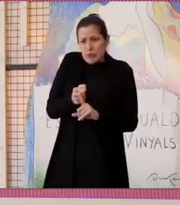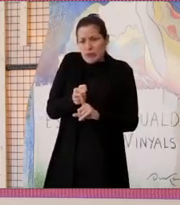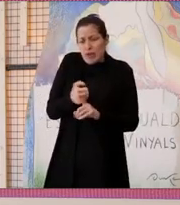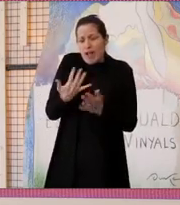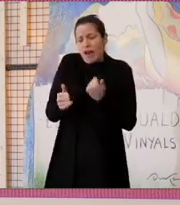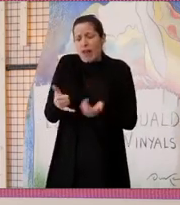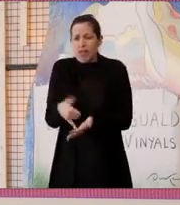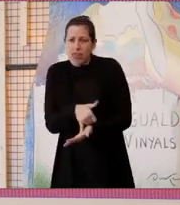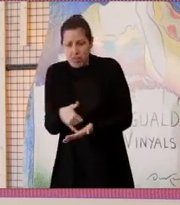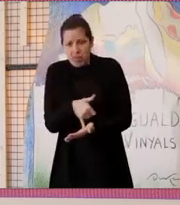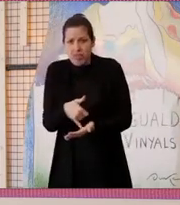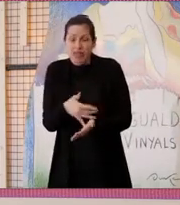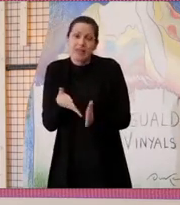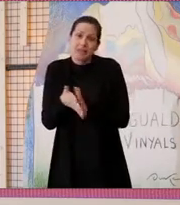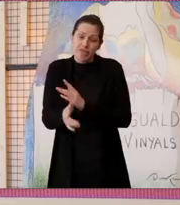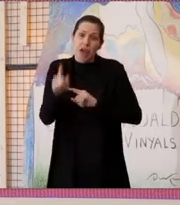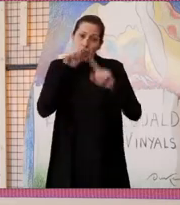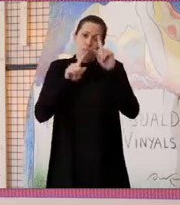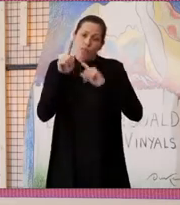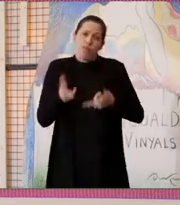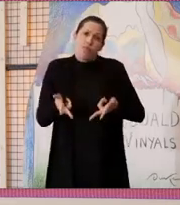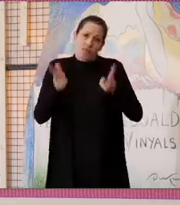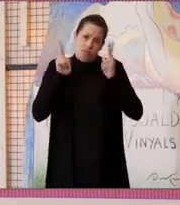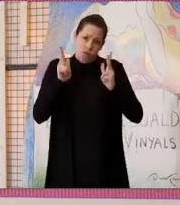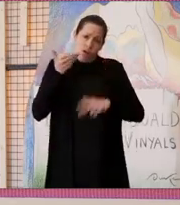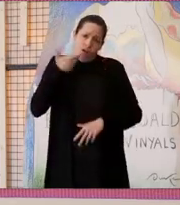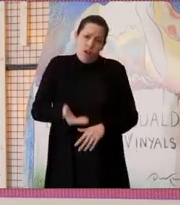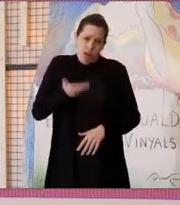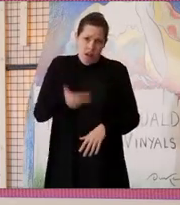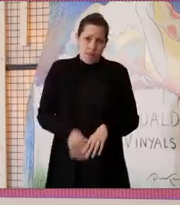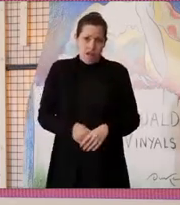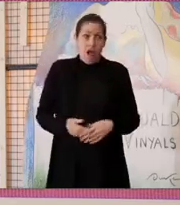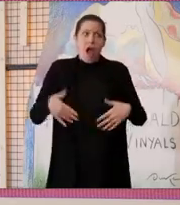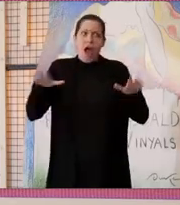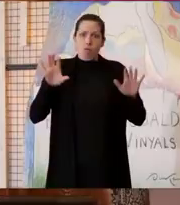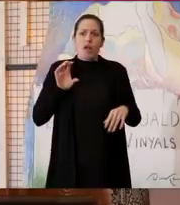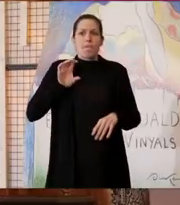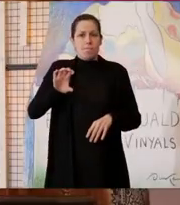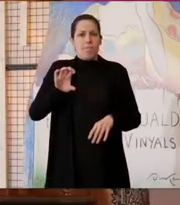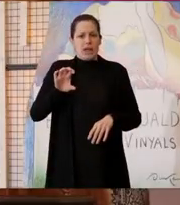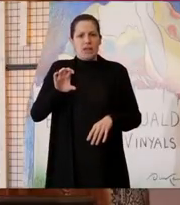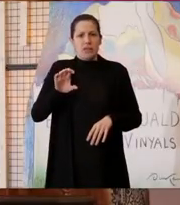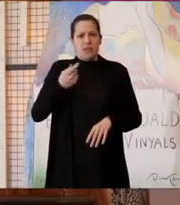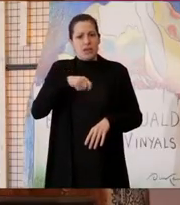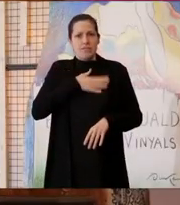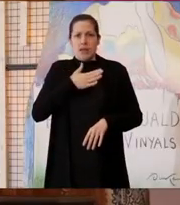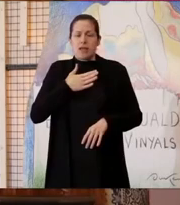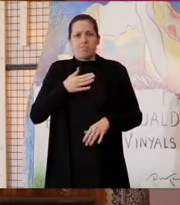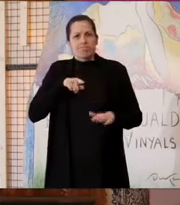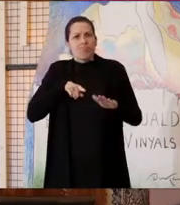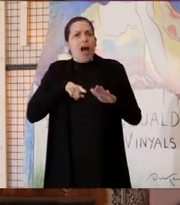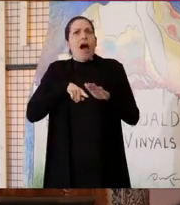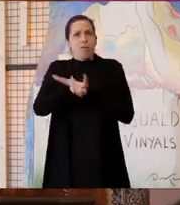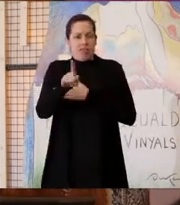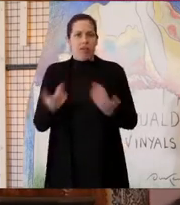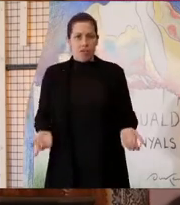Severo aún en los países formalmente democráticos aún en los países más avanzados no como decía creo que